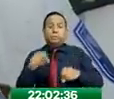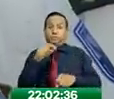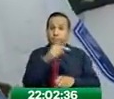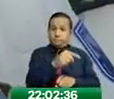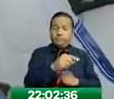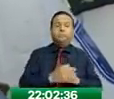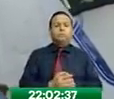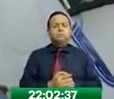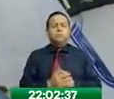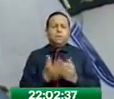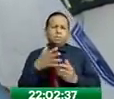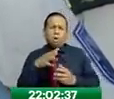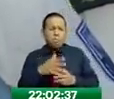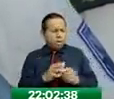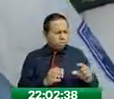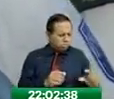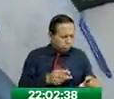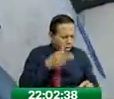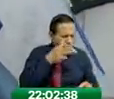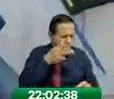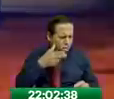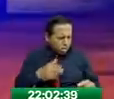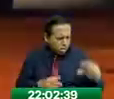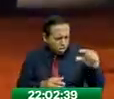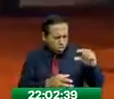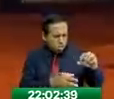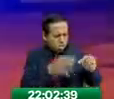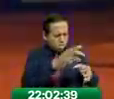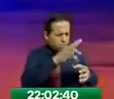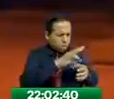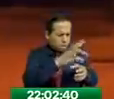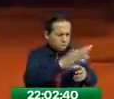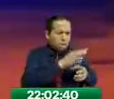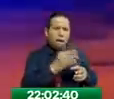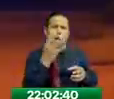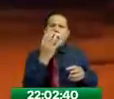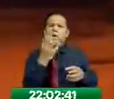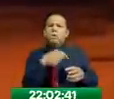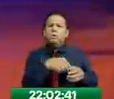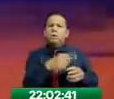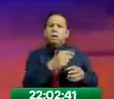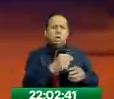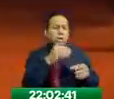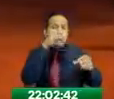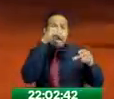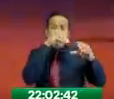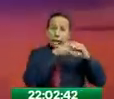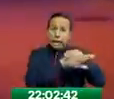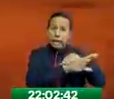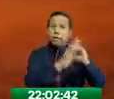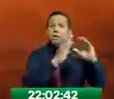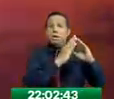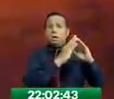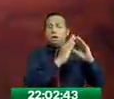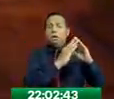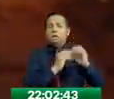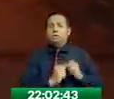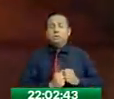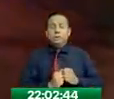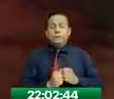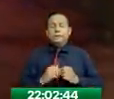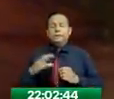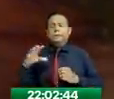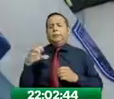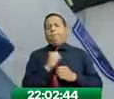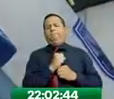aproximadamente 14 vainas percutidas, tanto al exterior como al interior de la vivienda. Eso es lo que nos llega a tener una